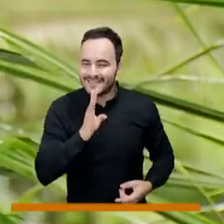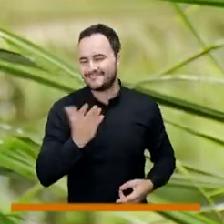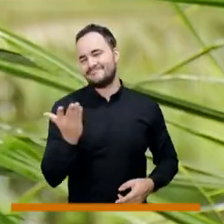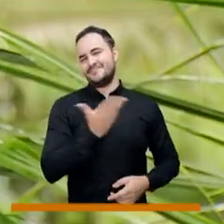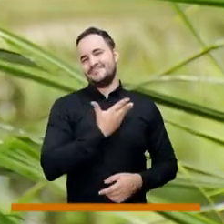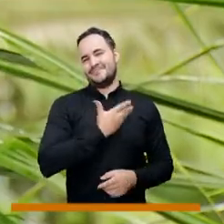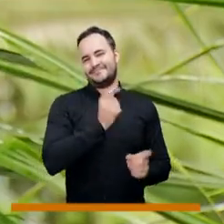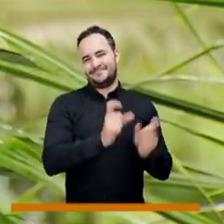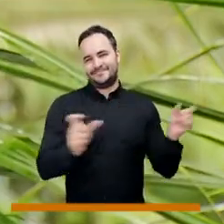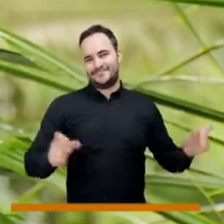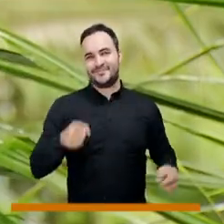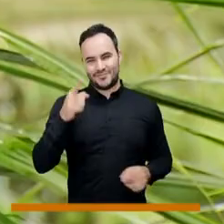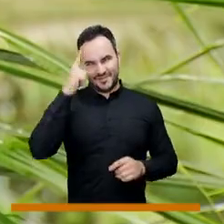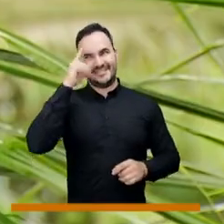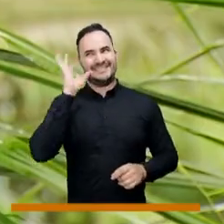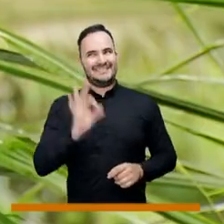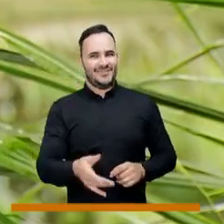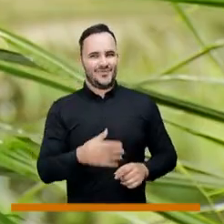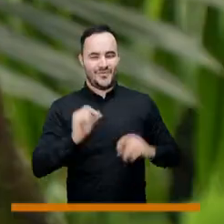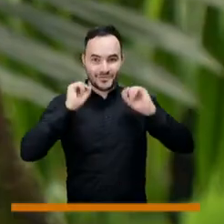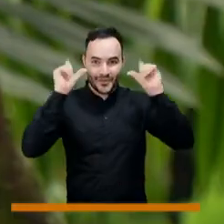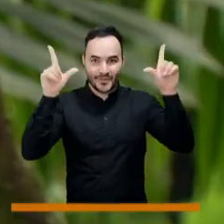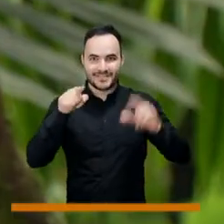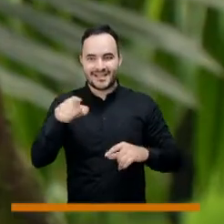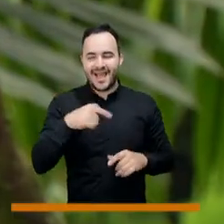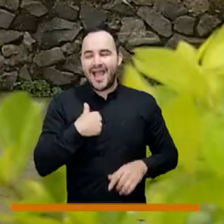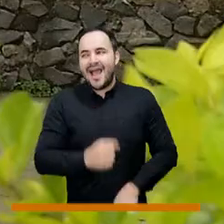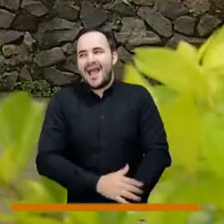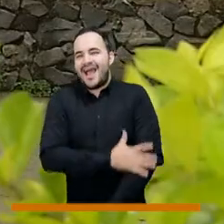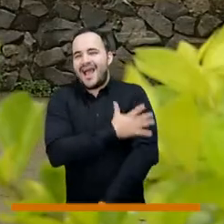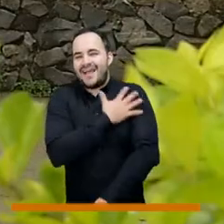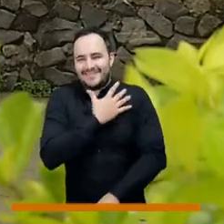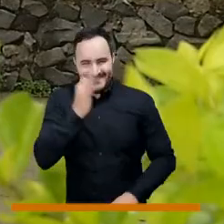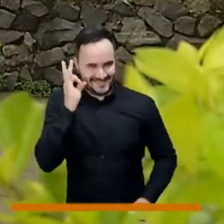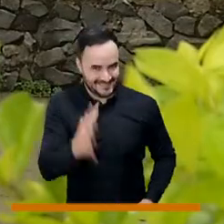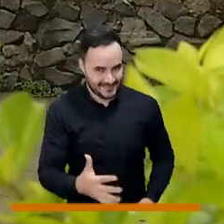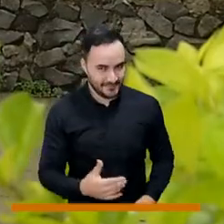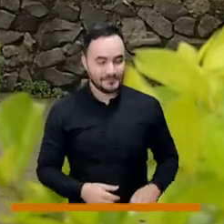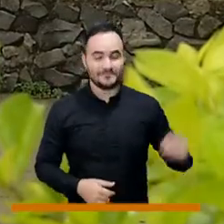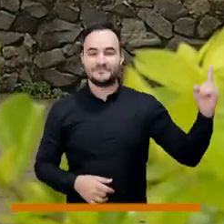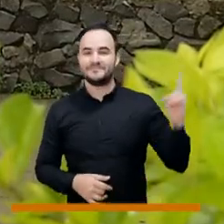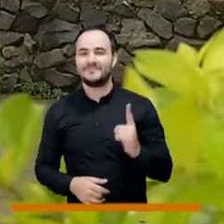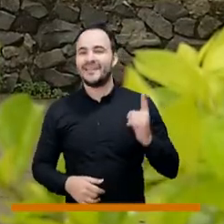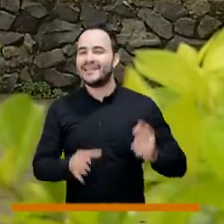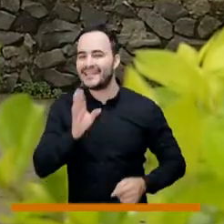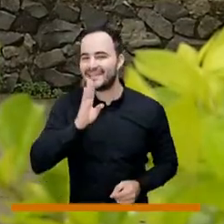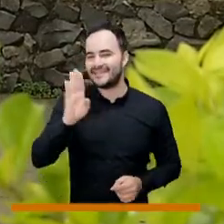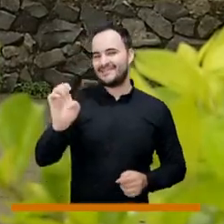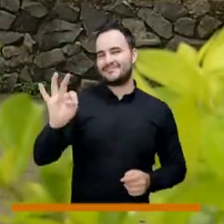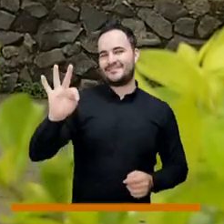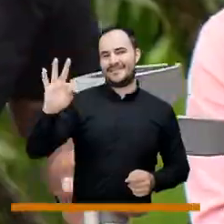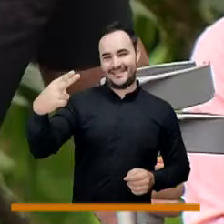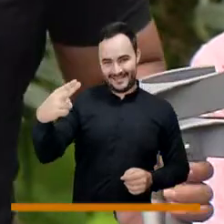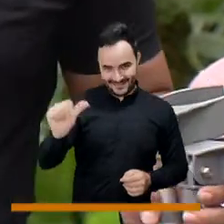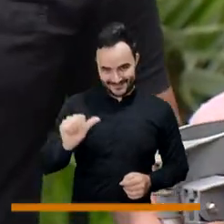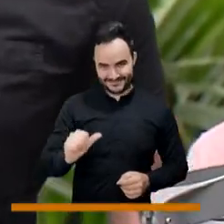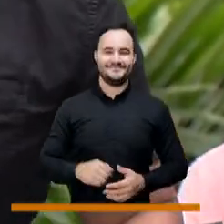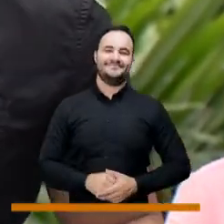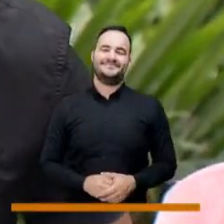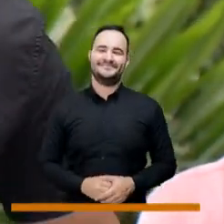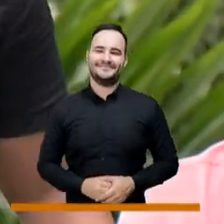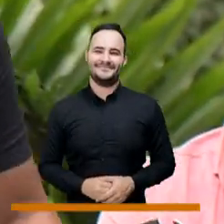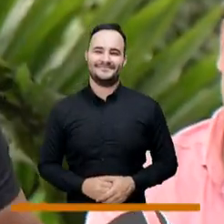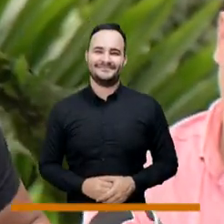madres. Y bueno, yo sé que se va a emocionar muchísimo de la persona que viene a acompañarnos, Bertica Misas, su mamá.